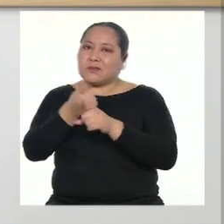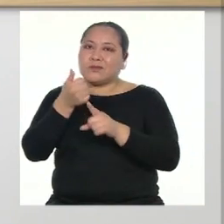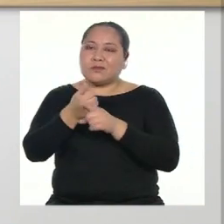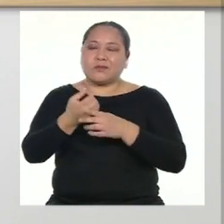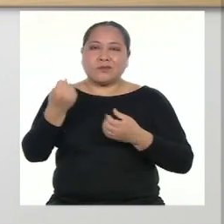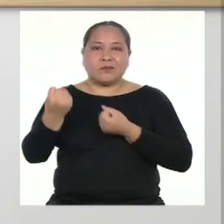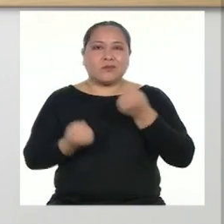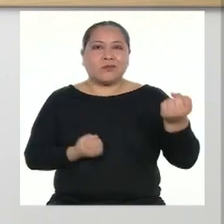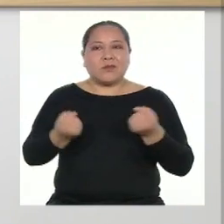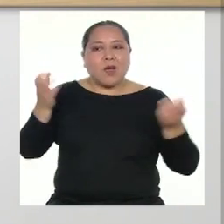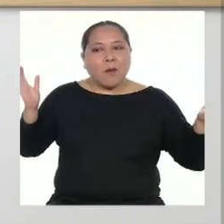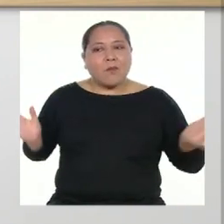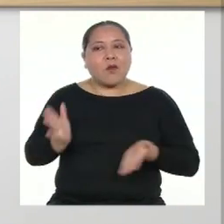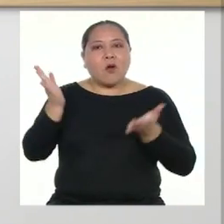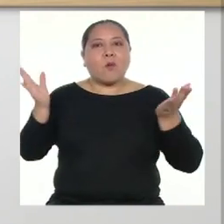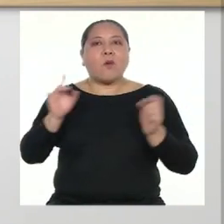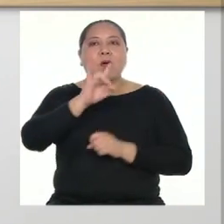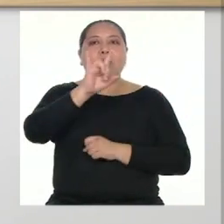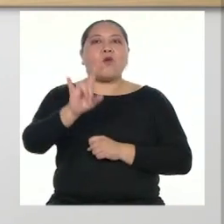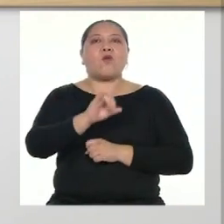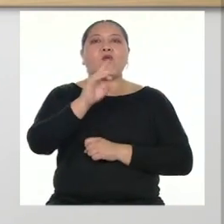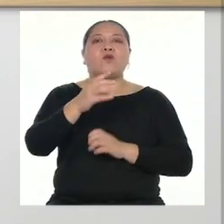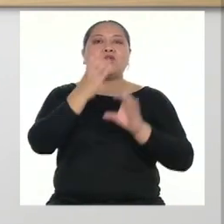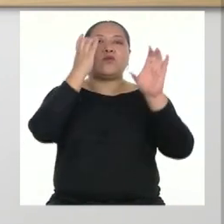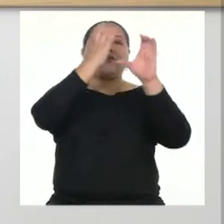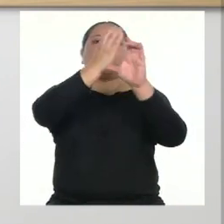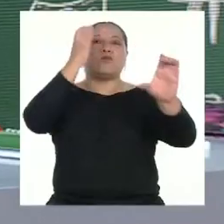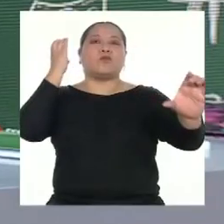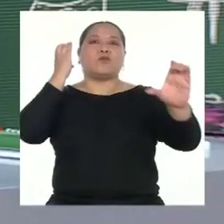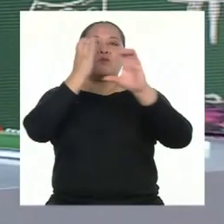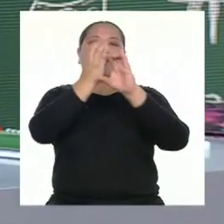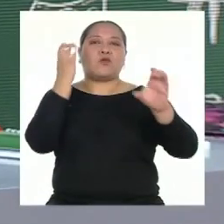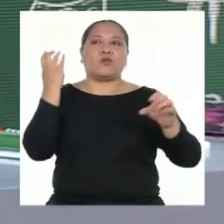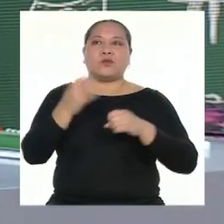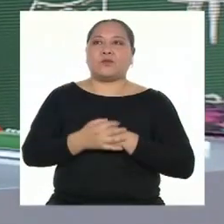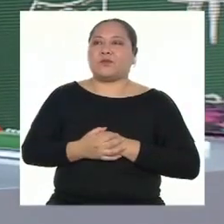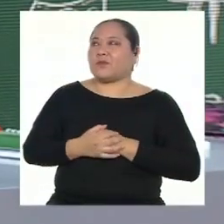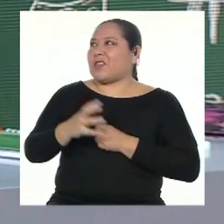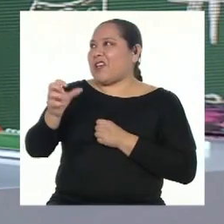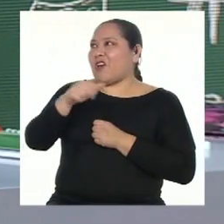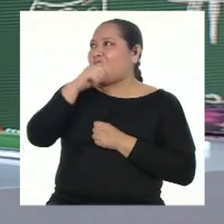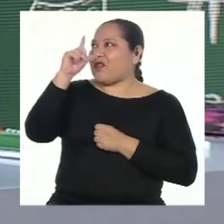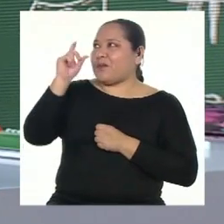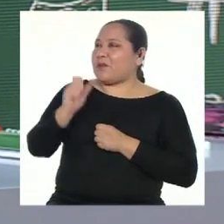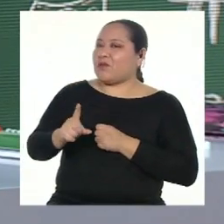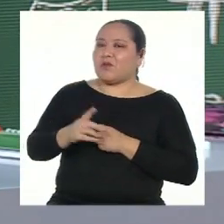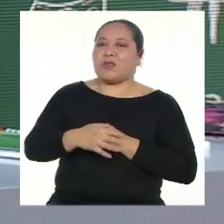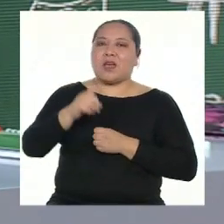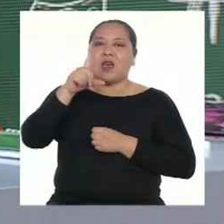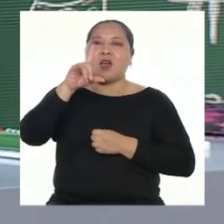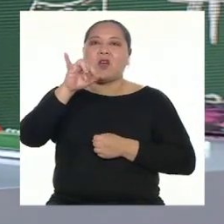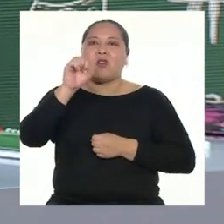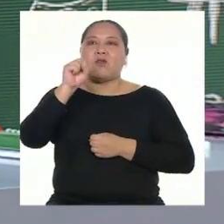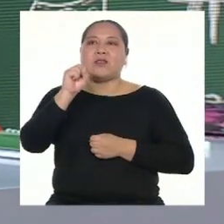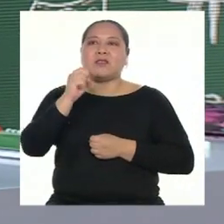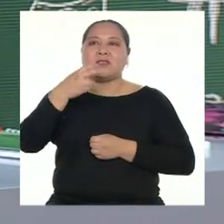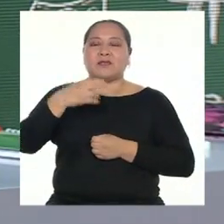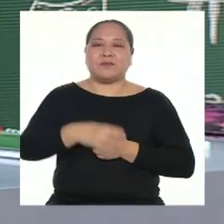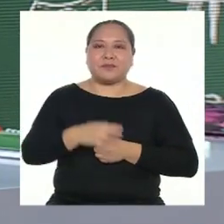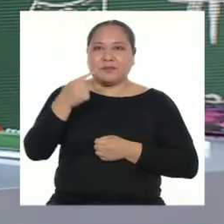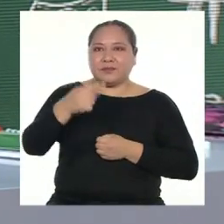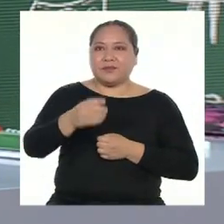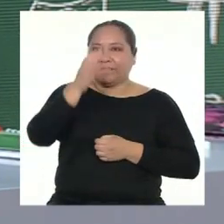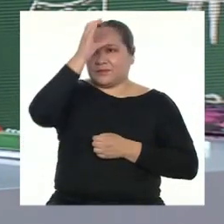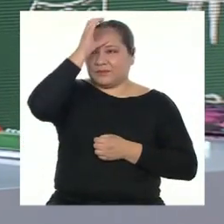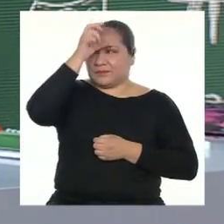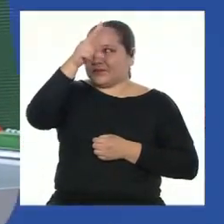y promover el uso del transporte público masivo. Tenemos otra pregunta y viene de Luis Fernando, que se comunica desde